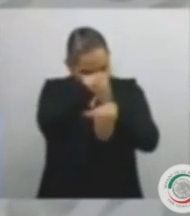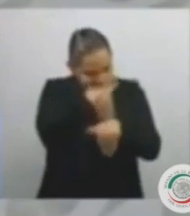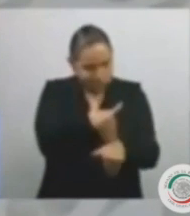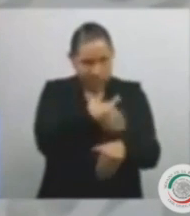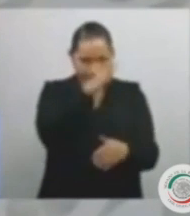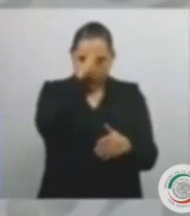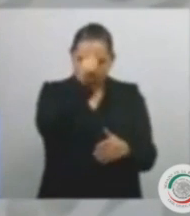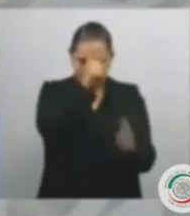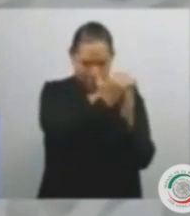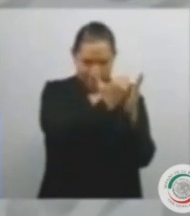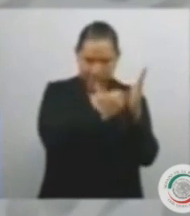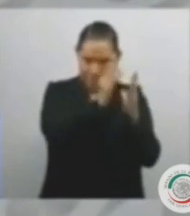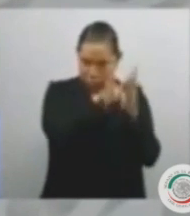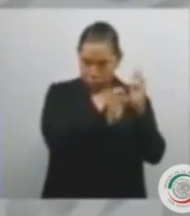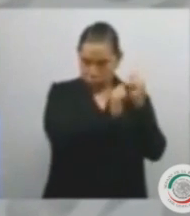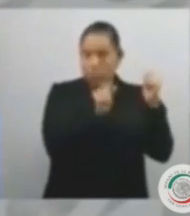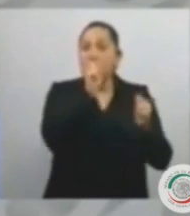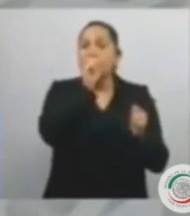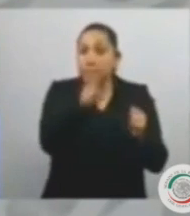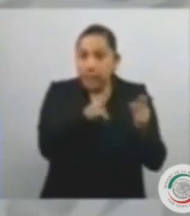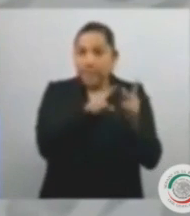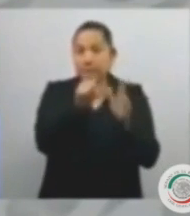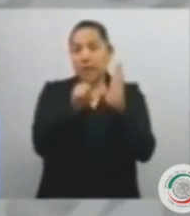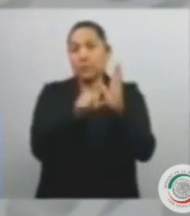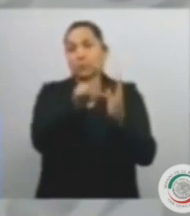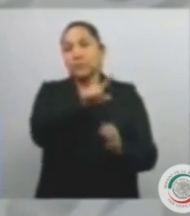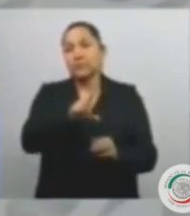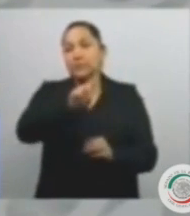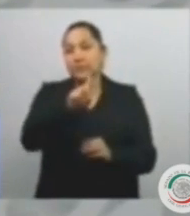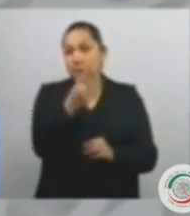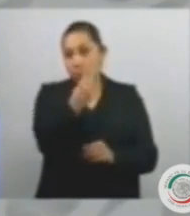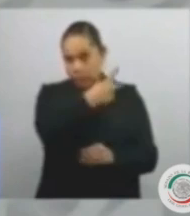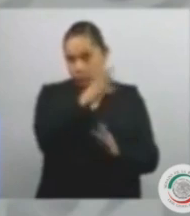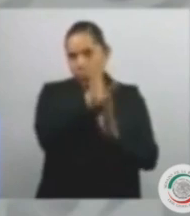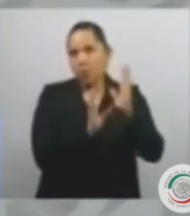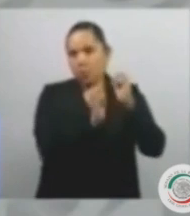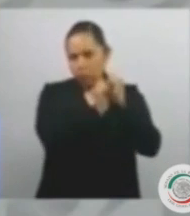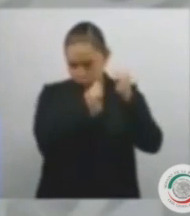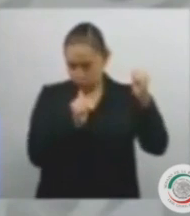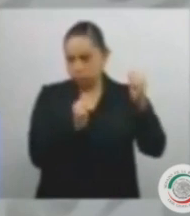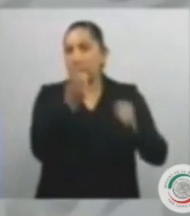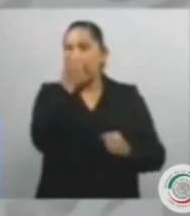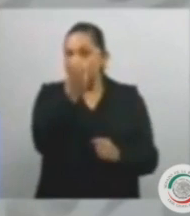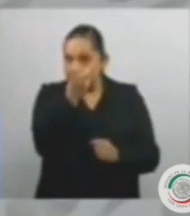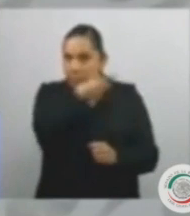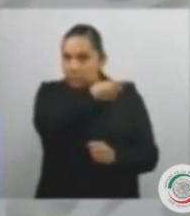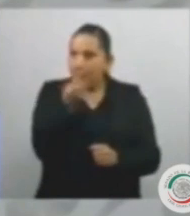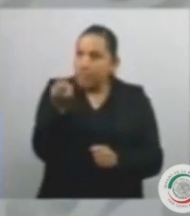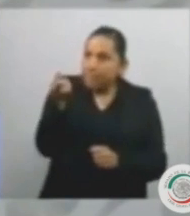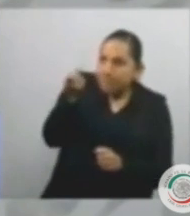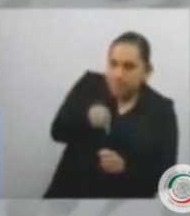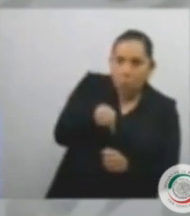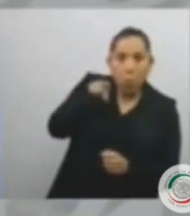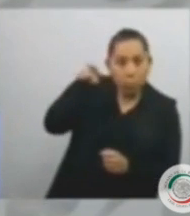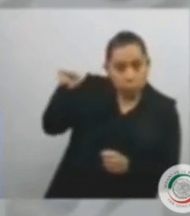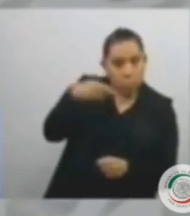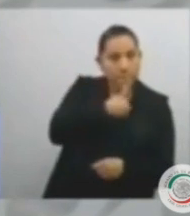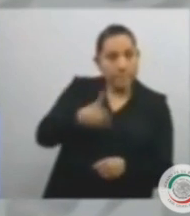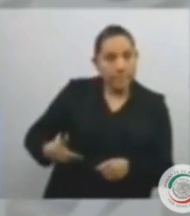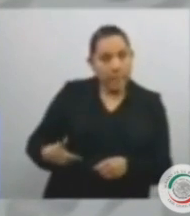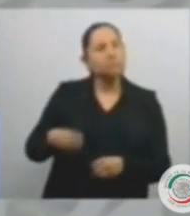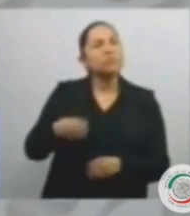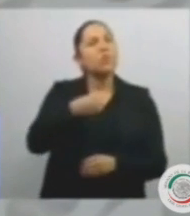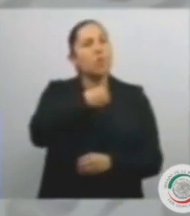actuación, pero también la del artículo 134 de la Constitución, que lo obliga al señor presidente a aplicar el